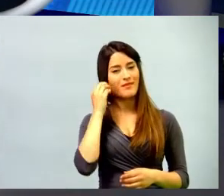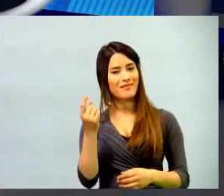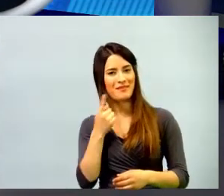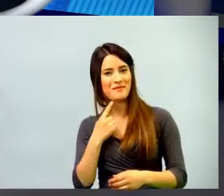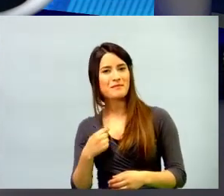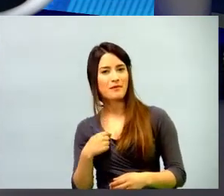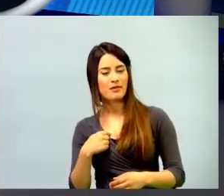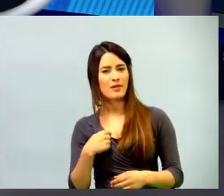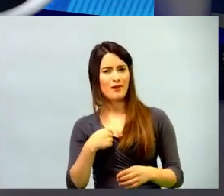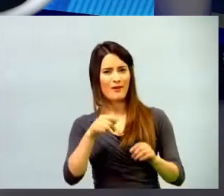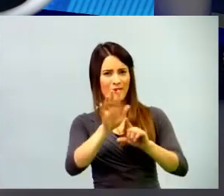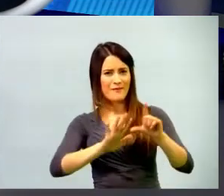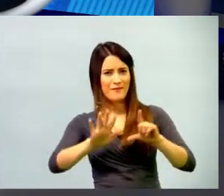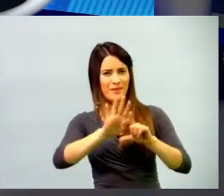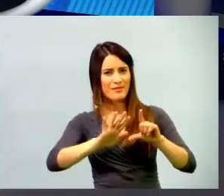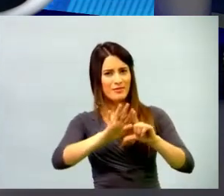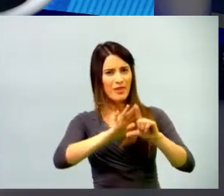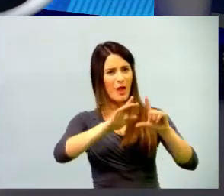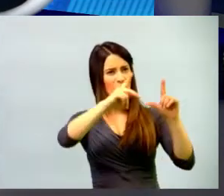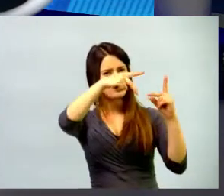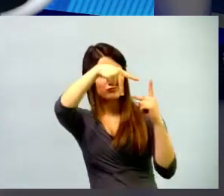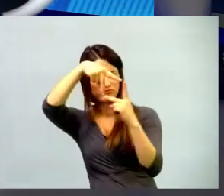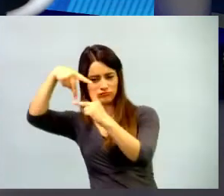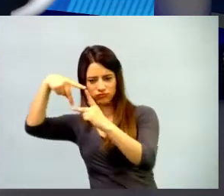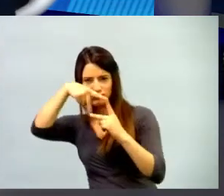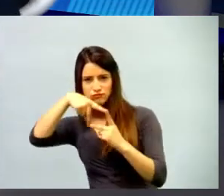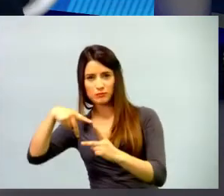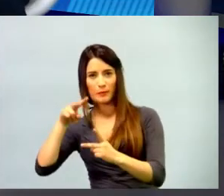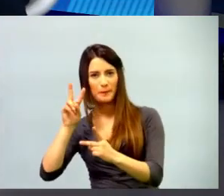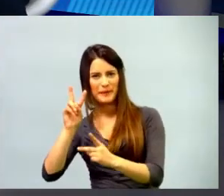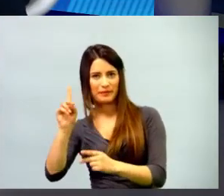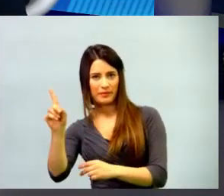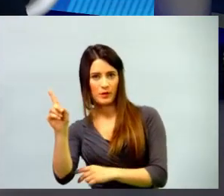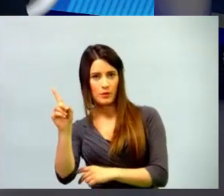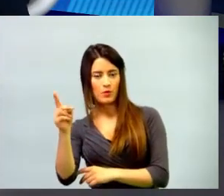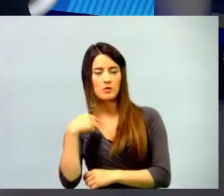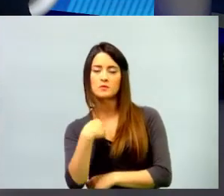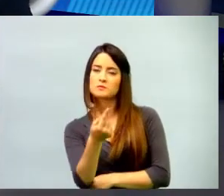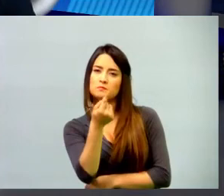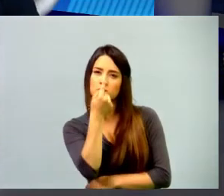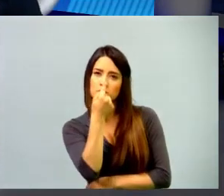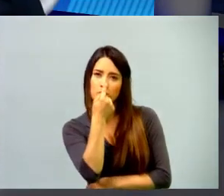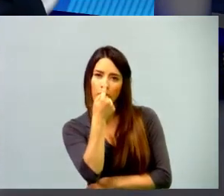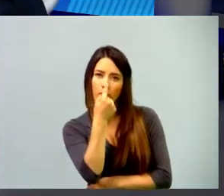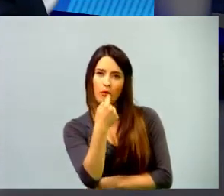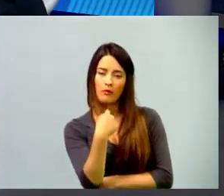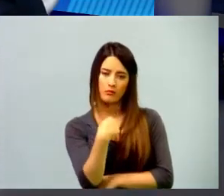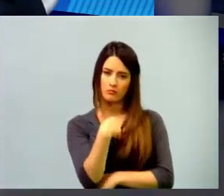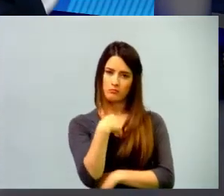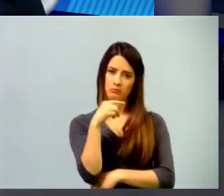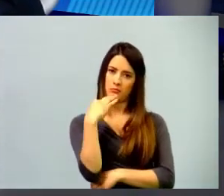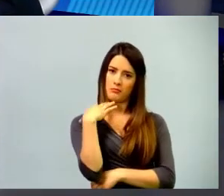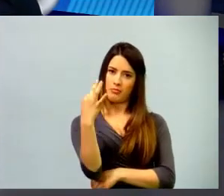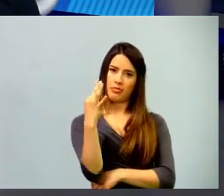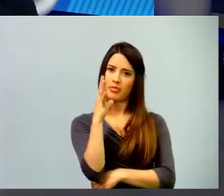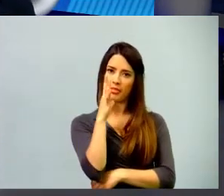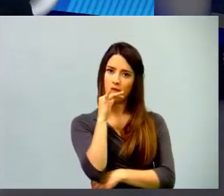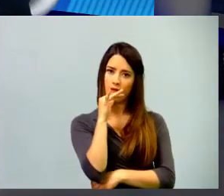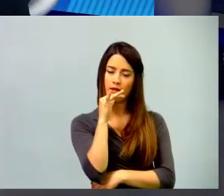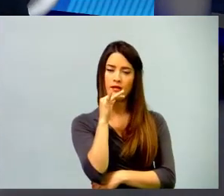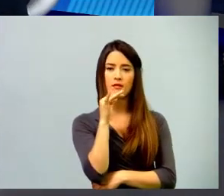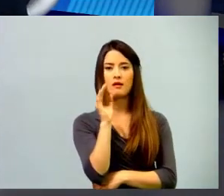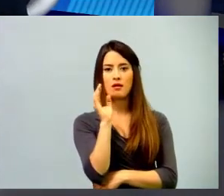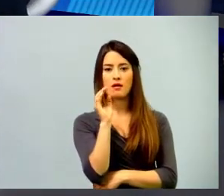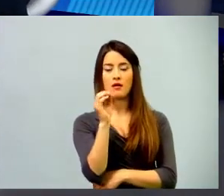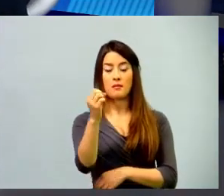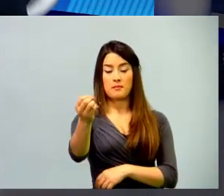inicialmente se pusieron a disposición de todos para que votaran, pero que no quedó seleccionado. Entonces a Mafe le llegó un mensaje por este video para que votara,